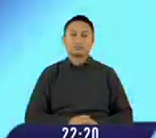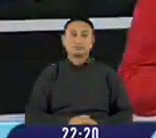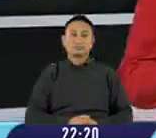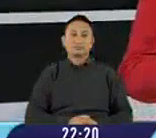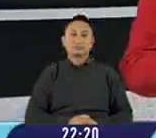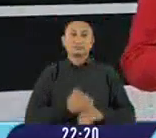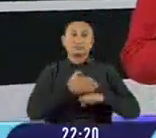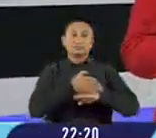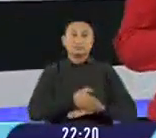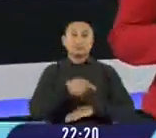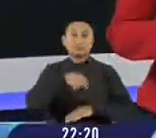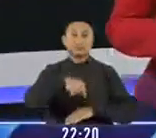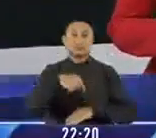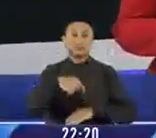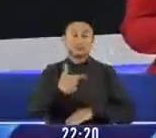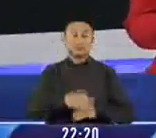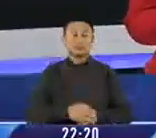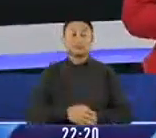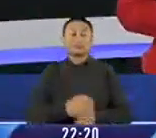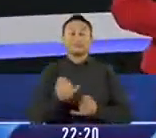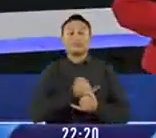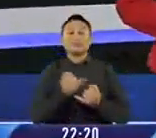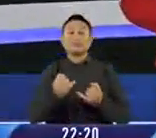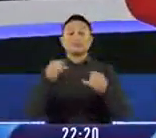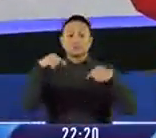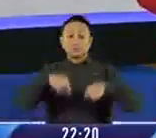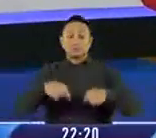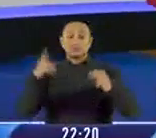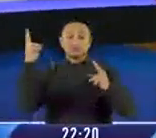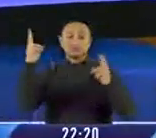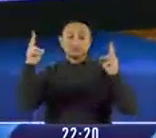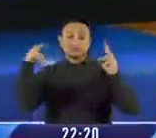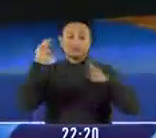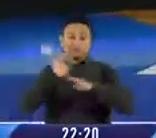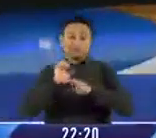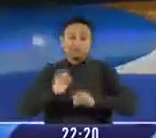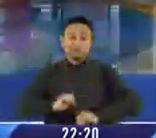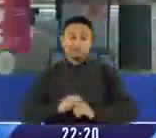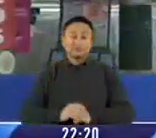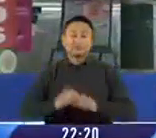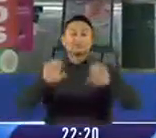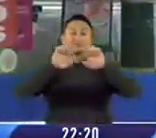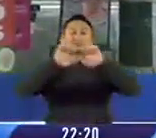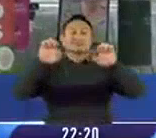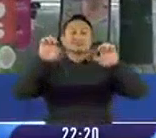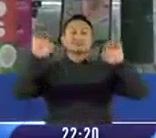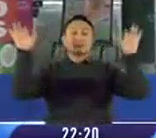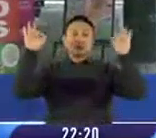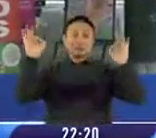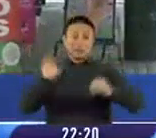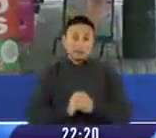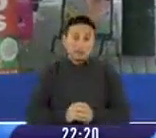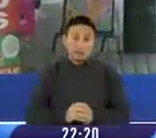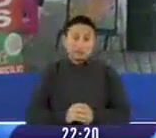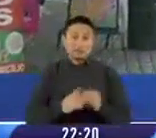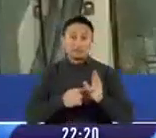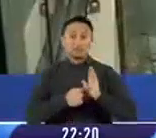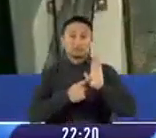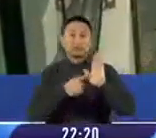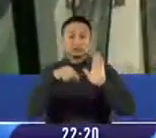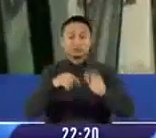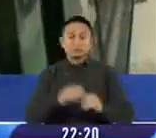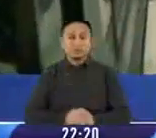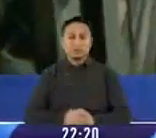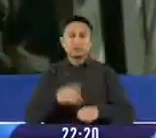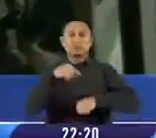Más adelante, para este fin de semana, continuarán los apagones en el país. La empresa eléctrica Quito publicó los racionamientos. Conozca